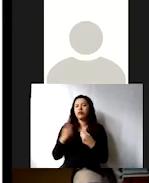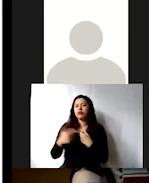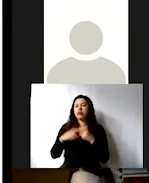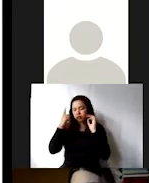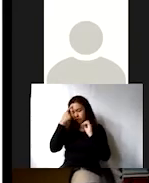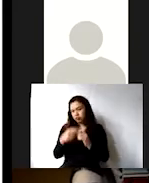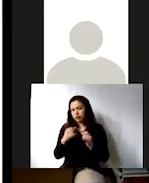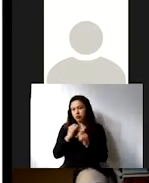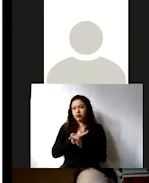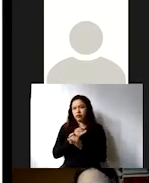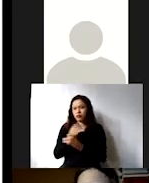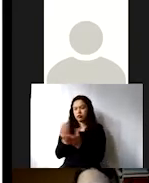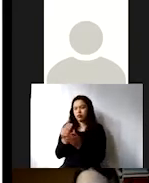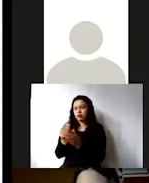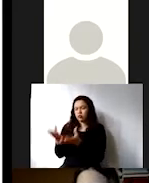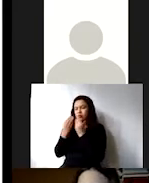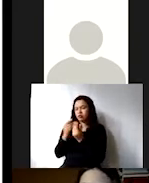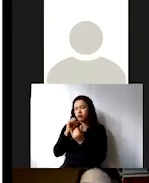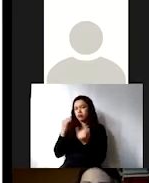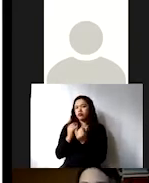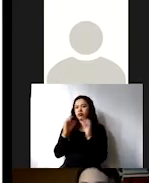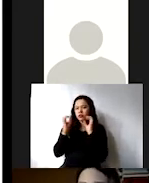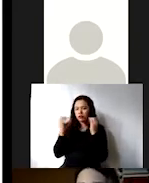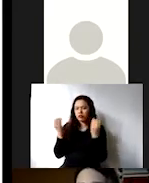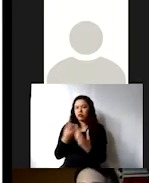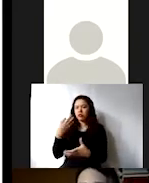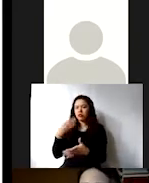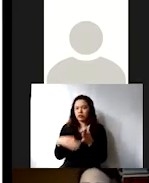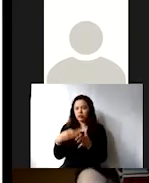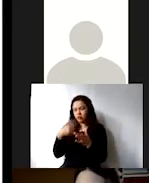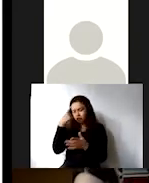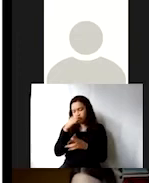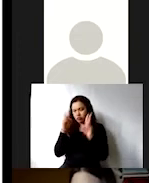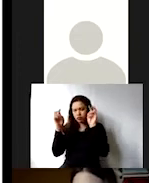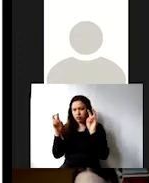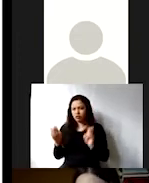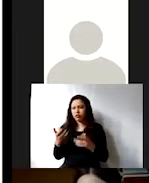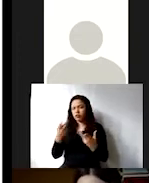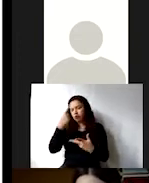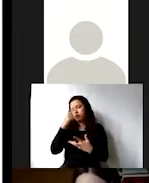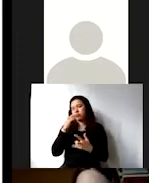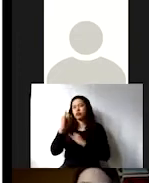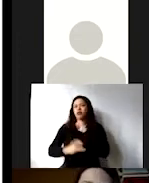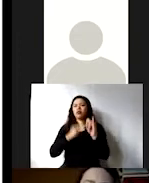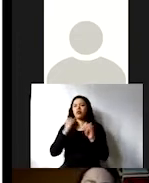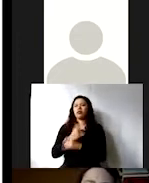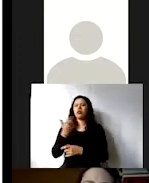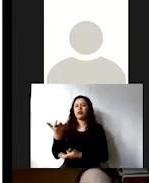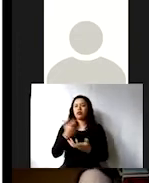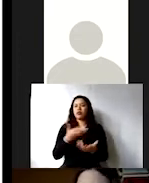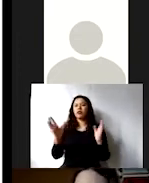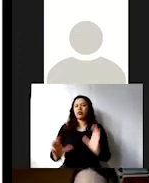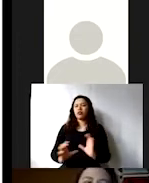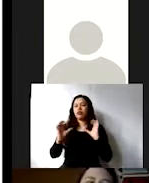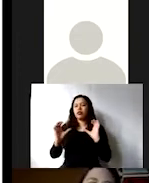hace mucho falta también en las organizaciones. Ustedes saben en temas de cómo hacer esta procuración internacional de fondos, cómo